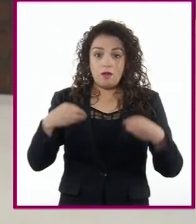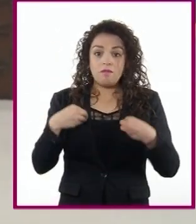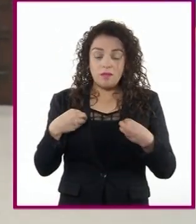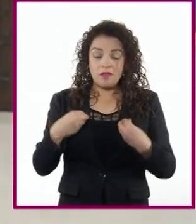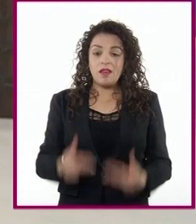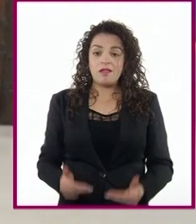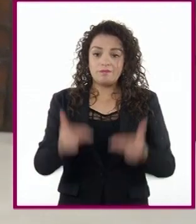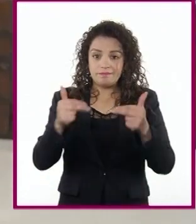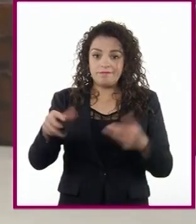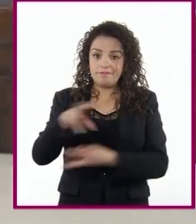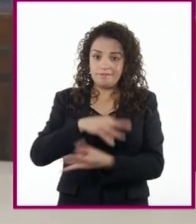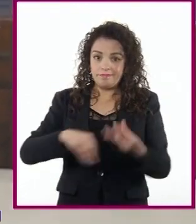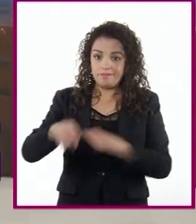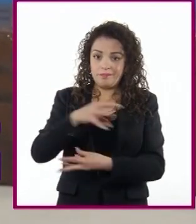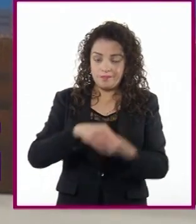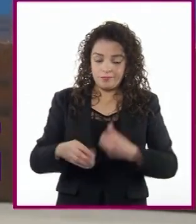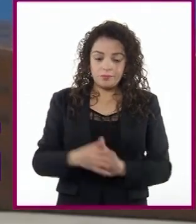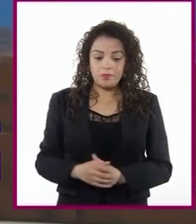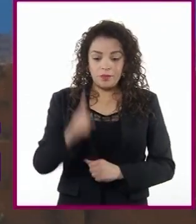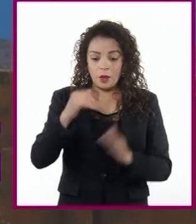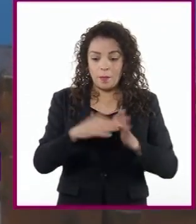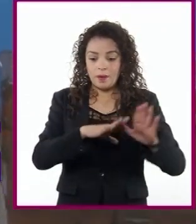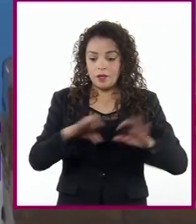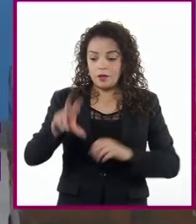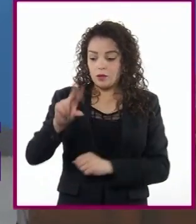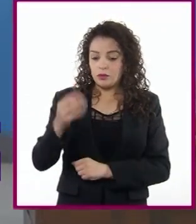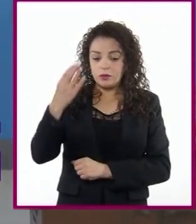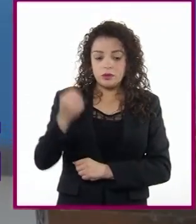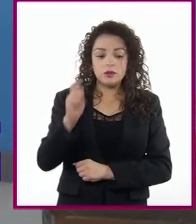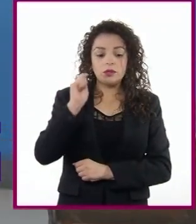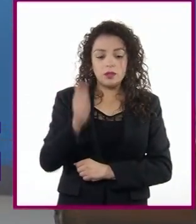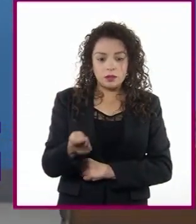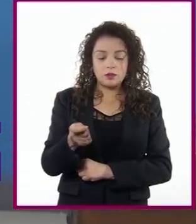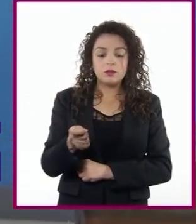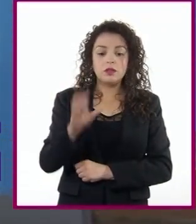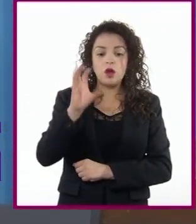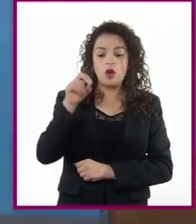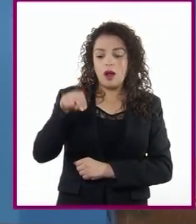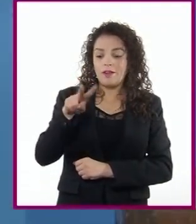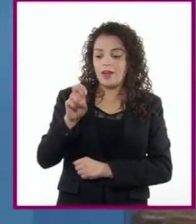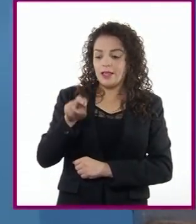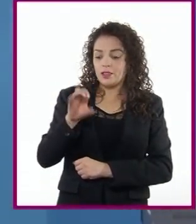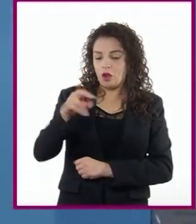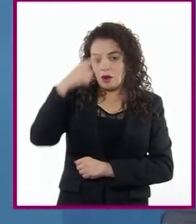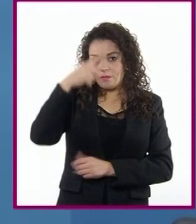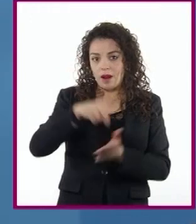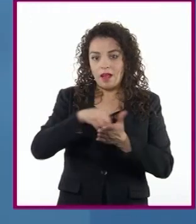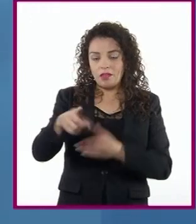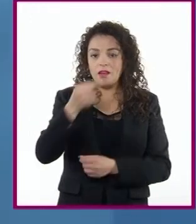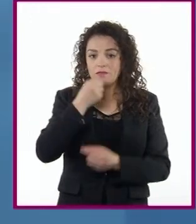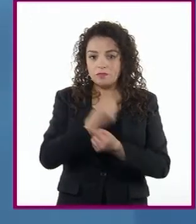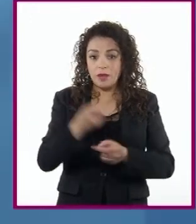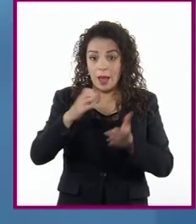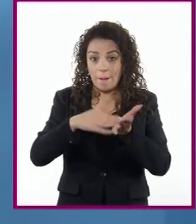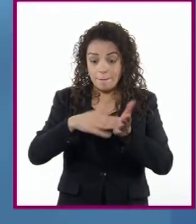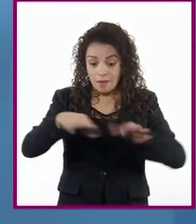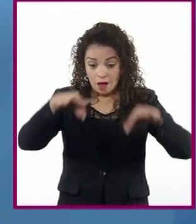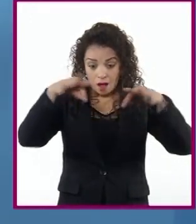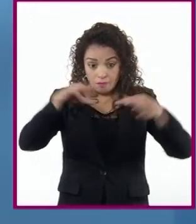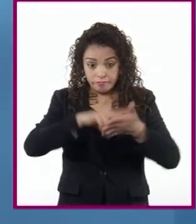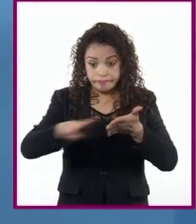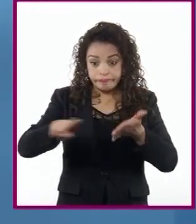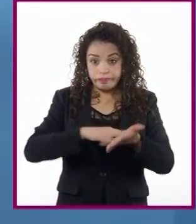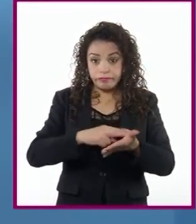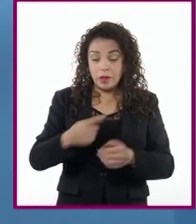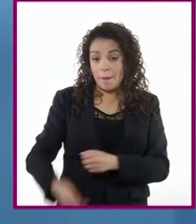En 1989 se expidió la Convención sobre los Derechos de los Niños, documento donde se reconocieron por primera vez